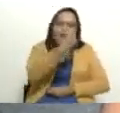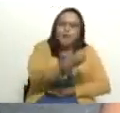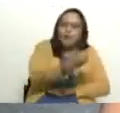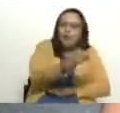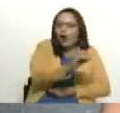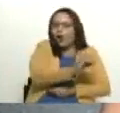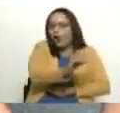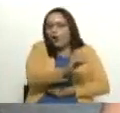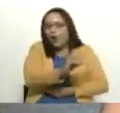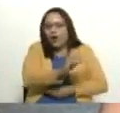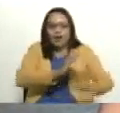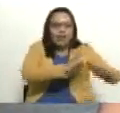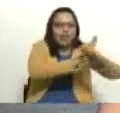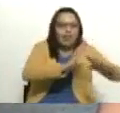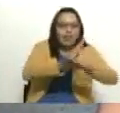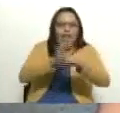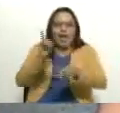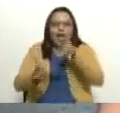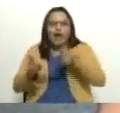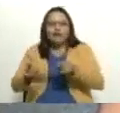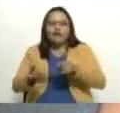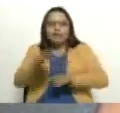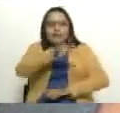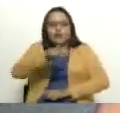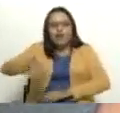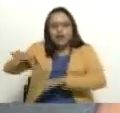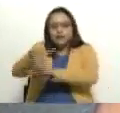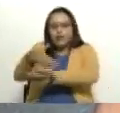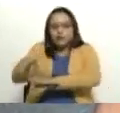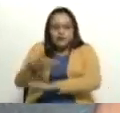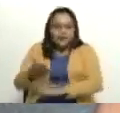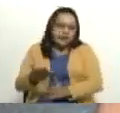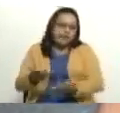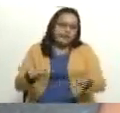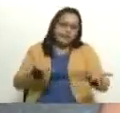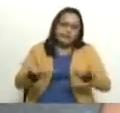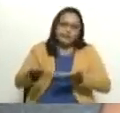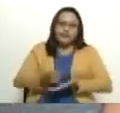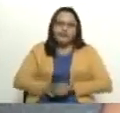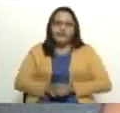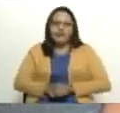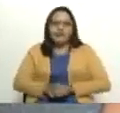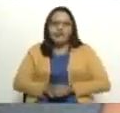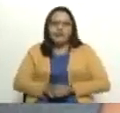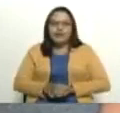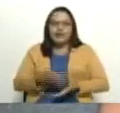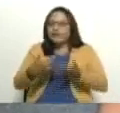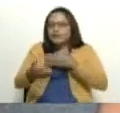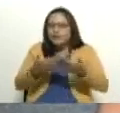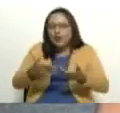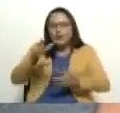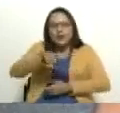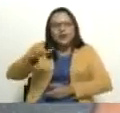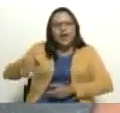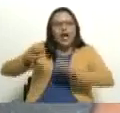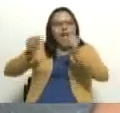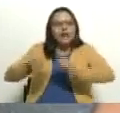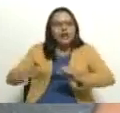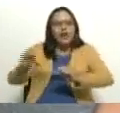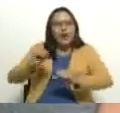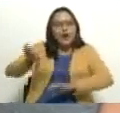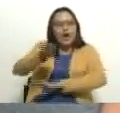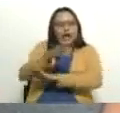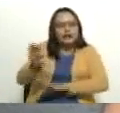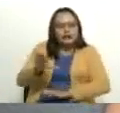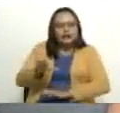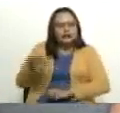el veto a tal o cual personaje, llámese artista, cantante, etcétera. No,